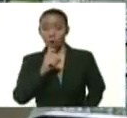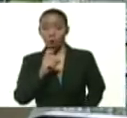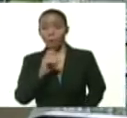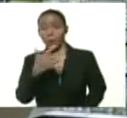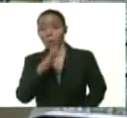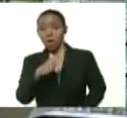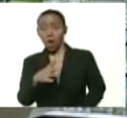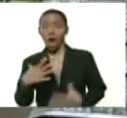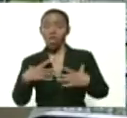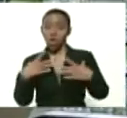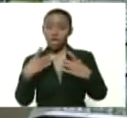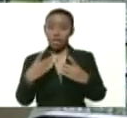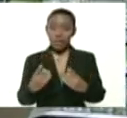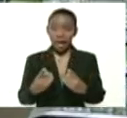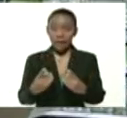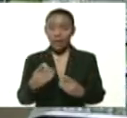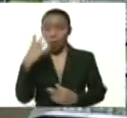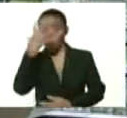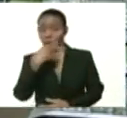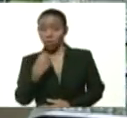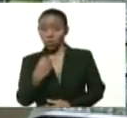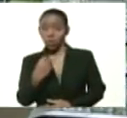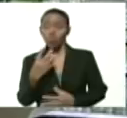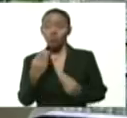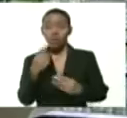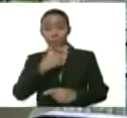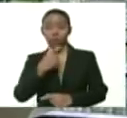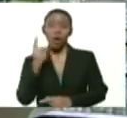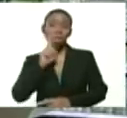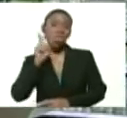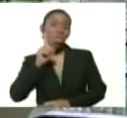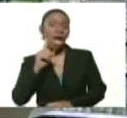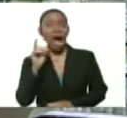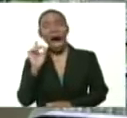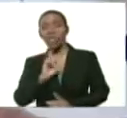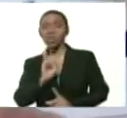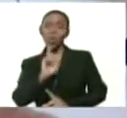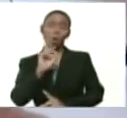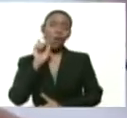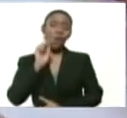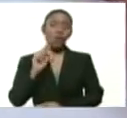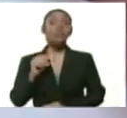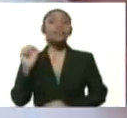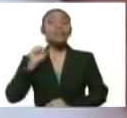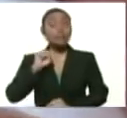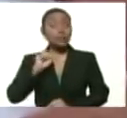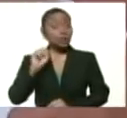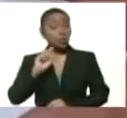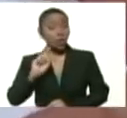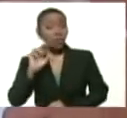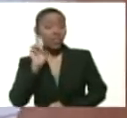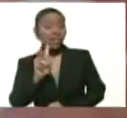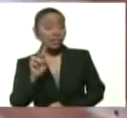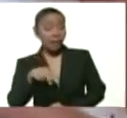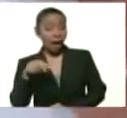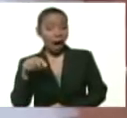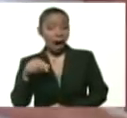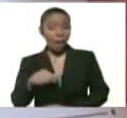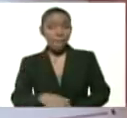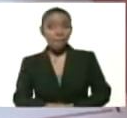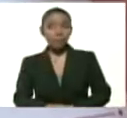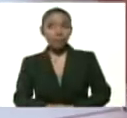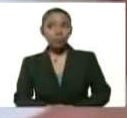en la adolescencia, la juventud, las primeras edades. No es verdad. En Venezuela, la